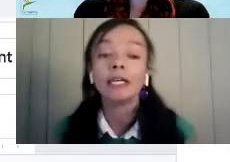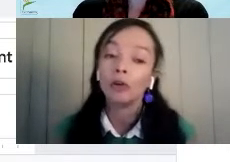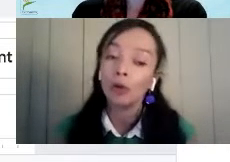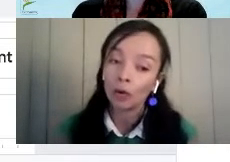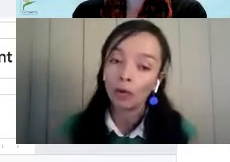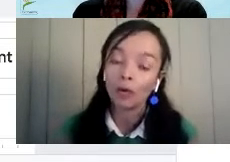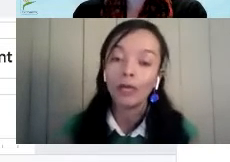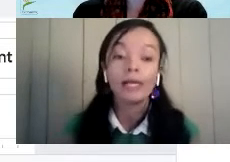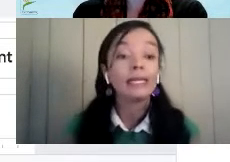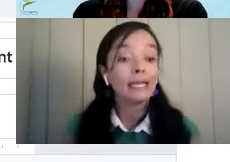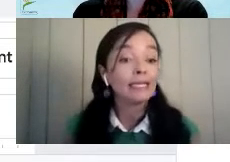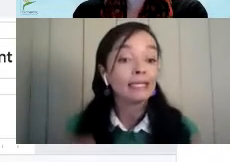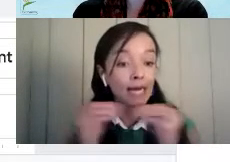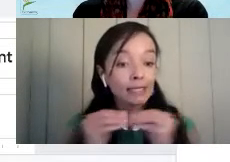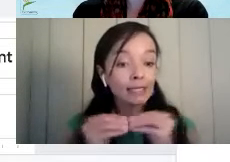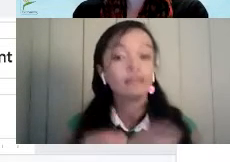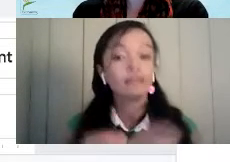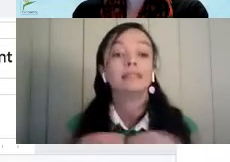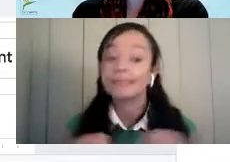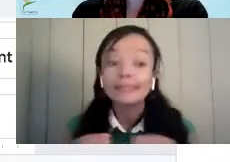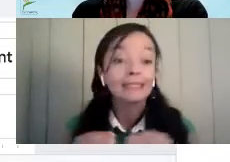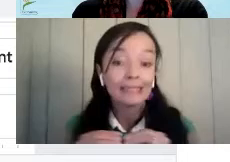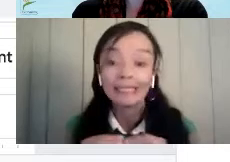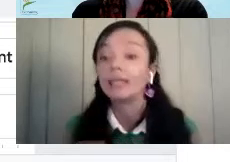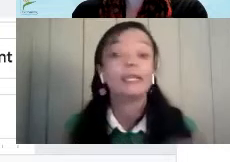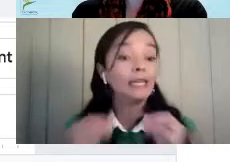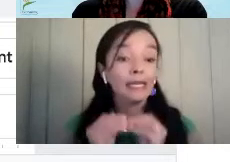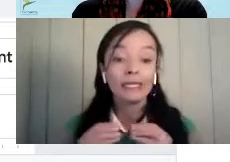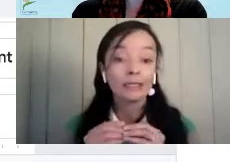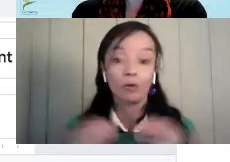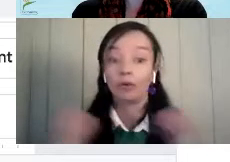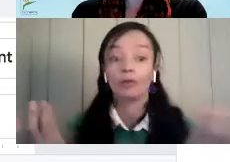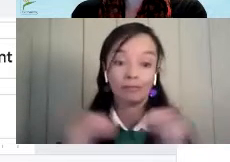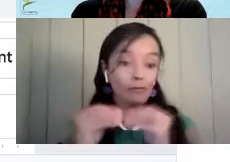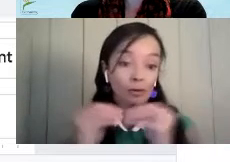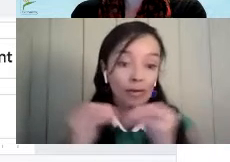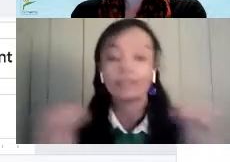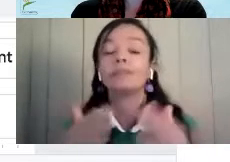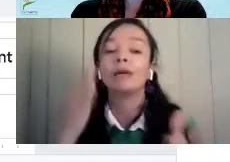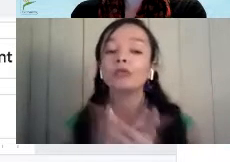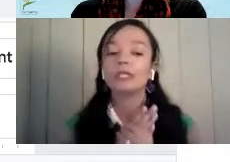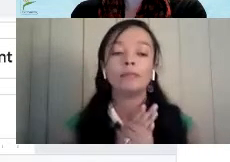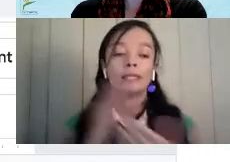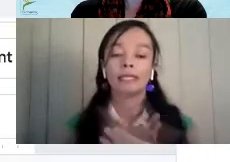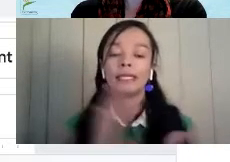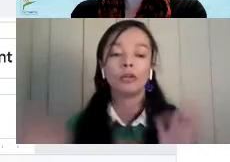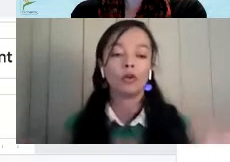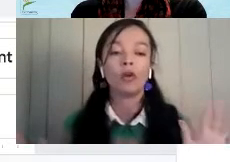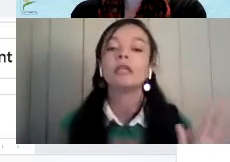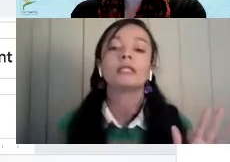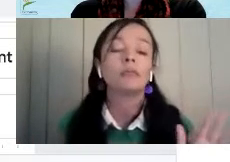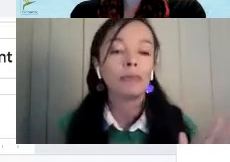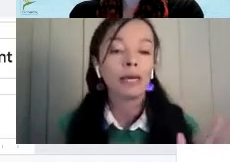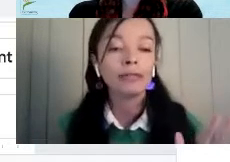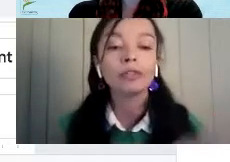y no. ¿Quieres más? Sí. ¿Quieres? Oh, no. No más. Preguntas simples. Sí y no.